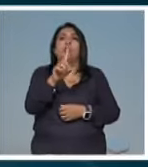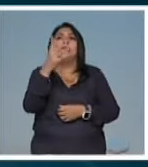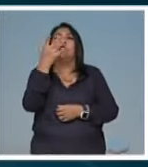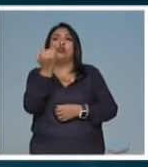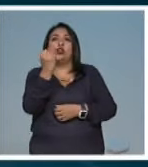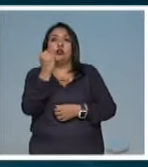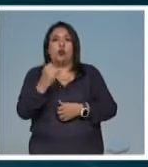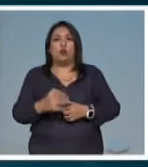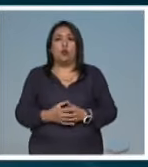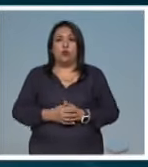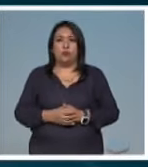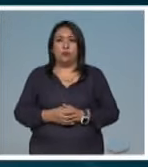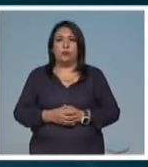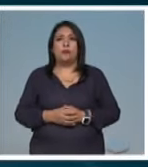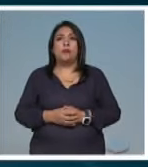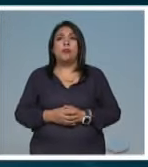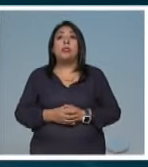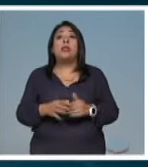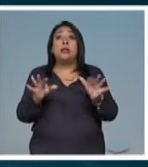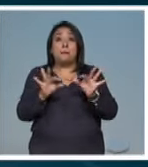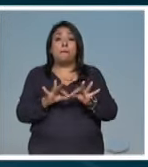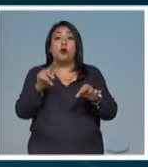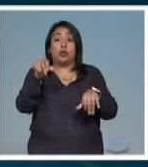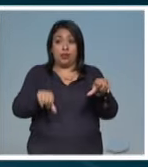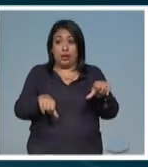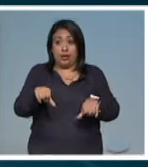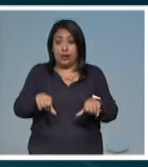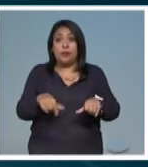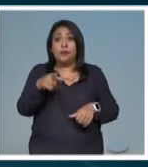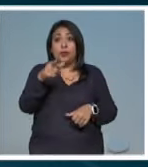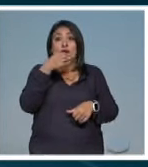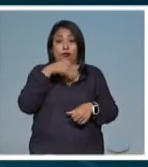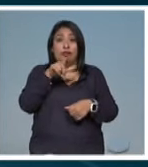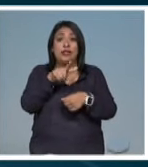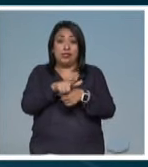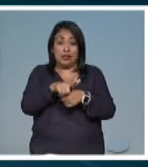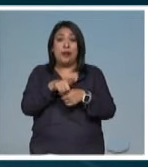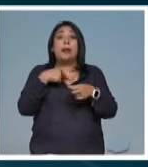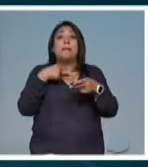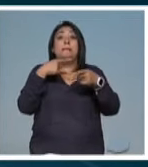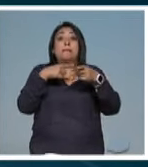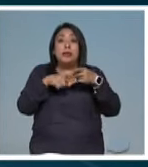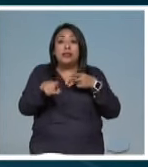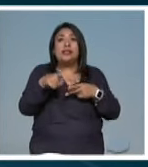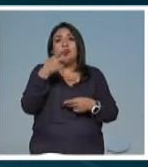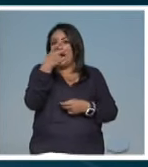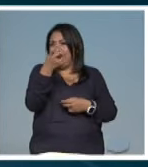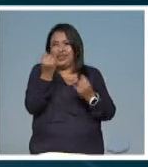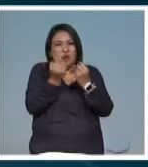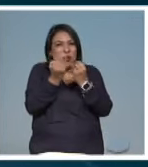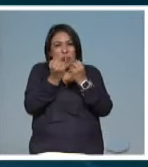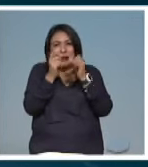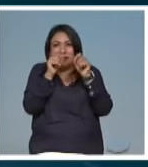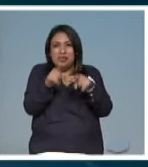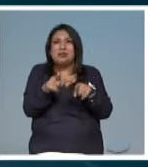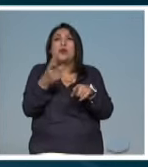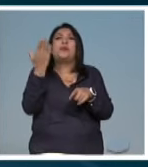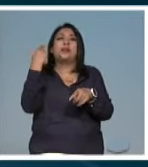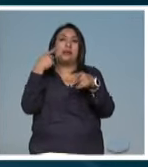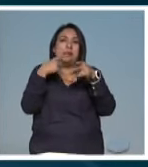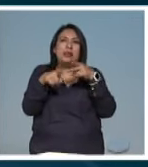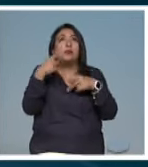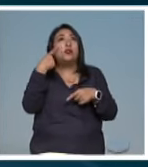5 de junio. Es muy importante esta actividad porque justo el festival inició con esta actividad, es decir, iniciamos